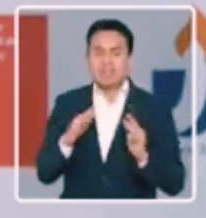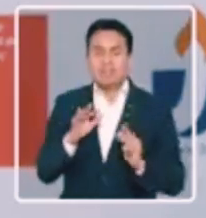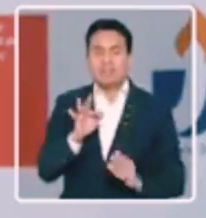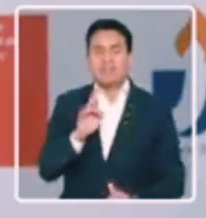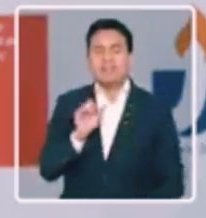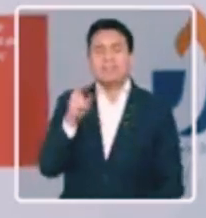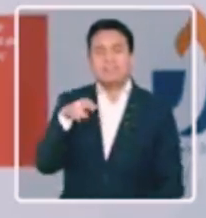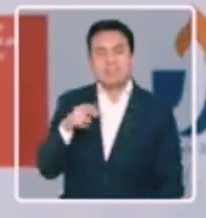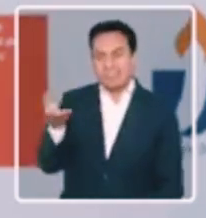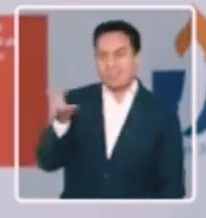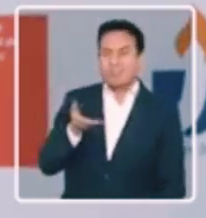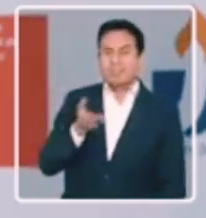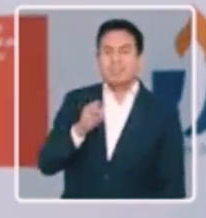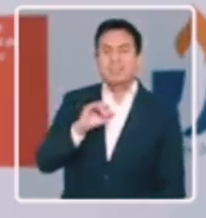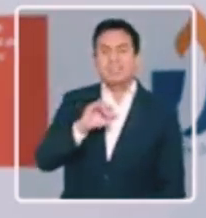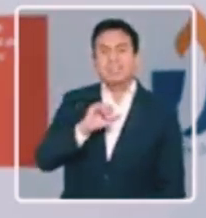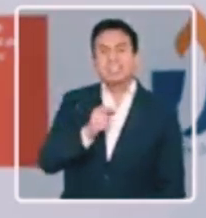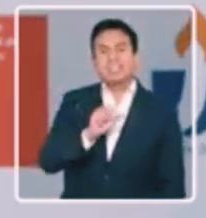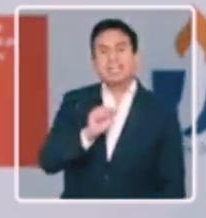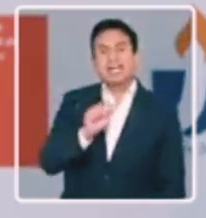Fran y que nos dio